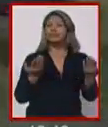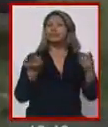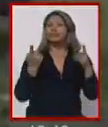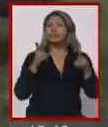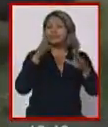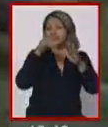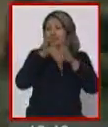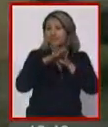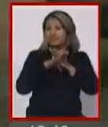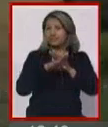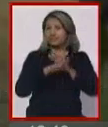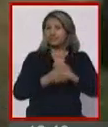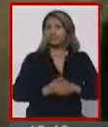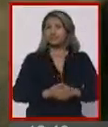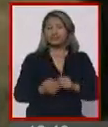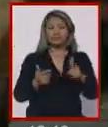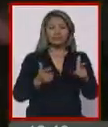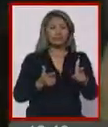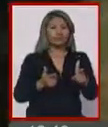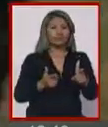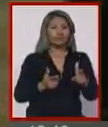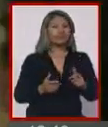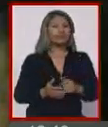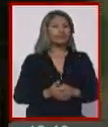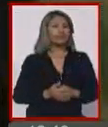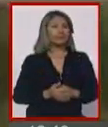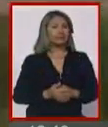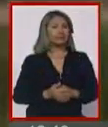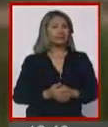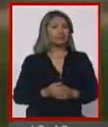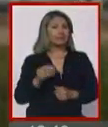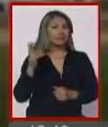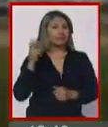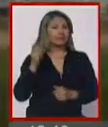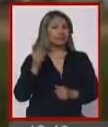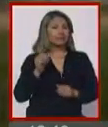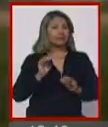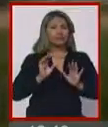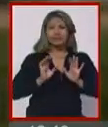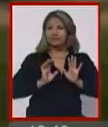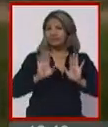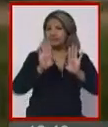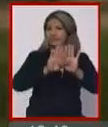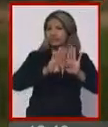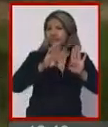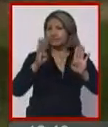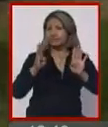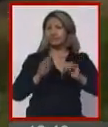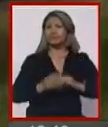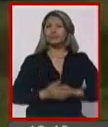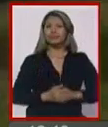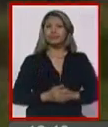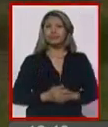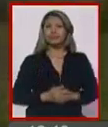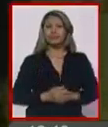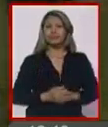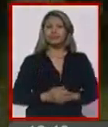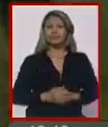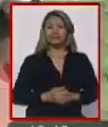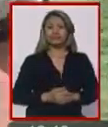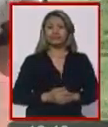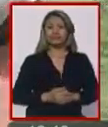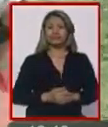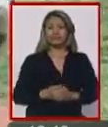policías? Entraron con revólveres, no escuchaban nada, patada a la puerta. ¿Están esposados? ¿Dónde?